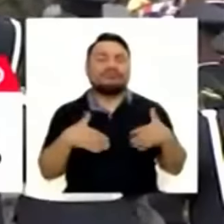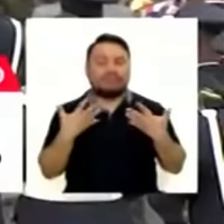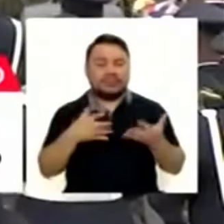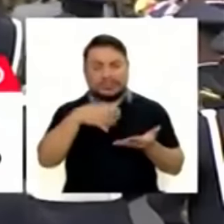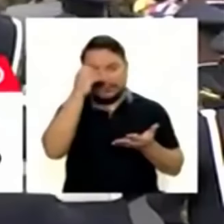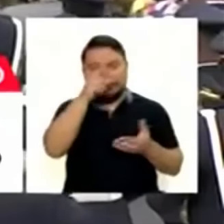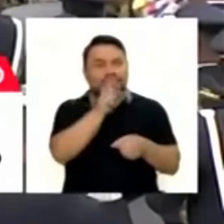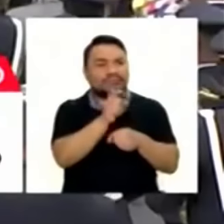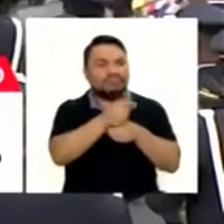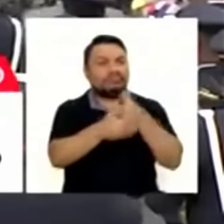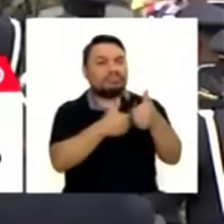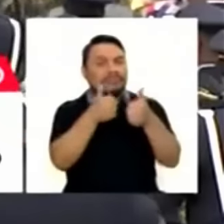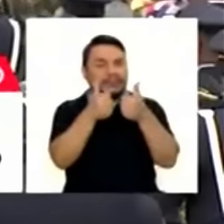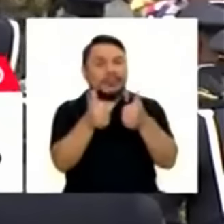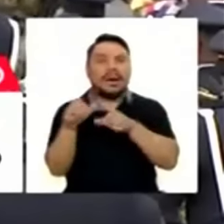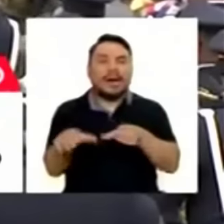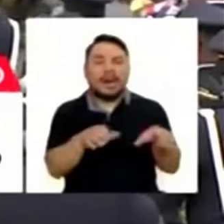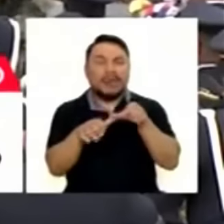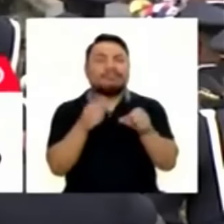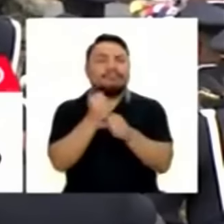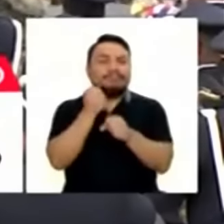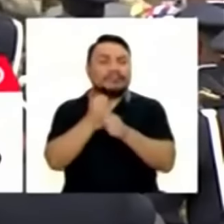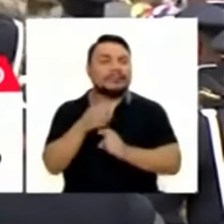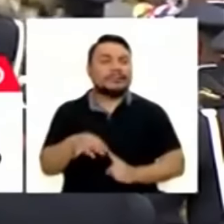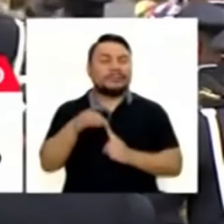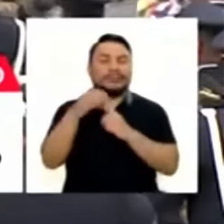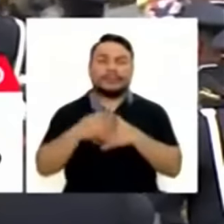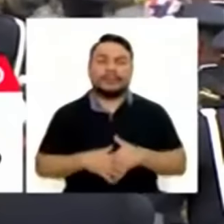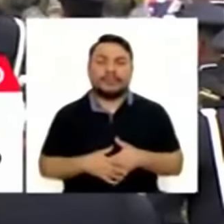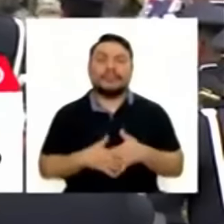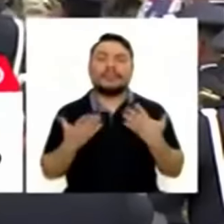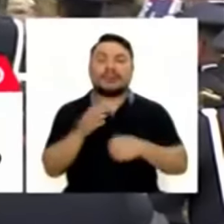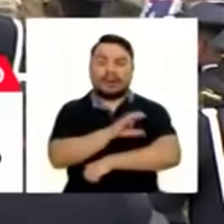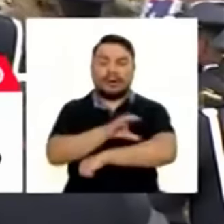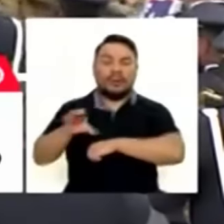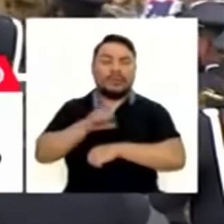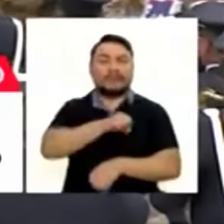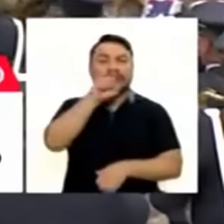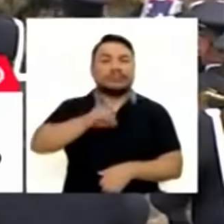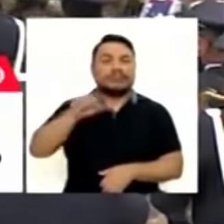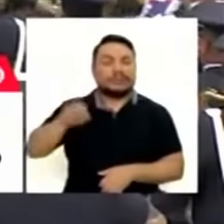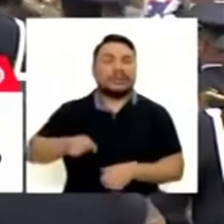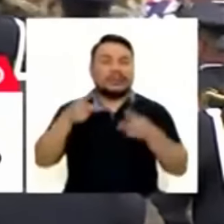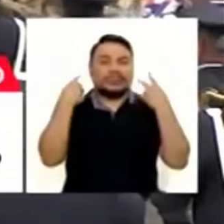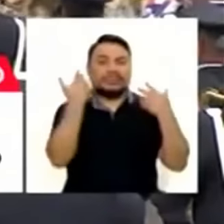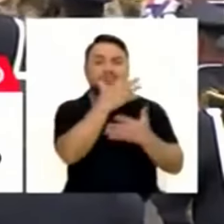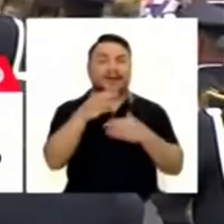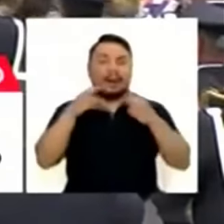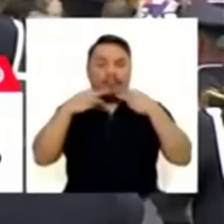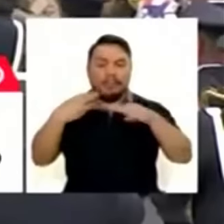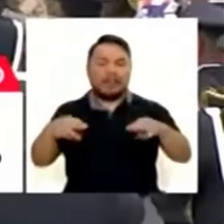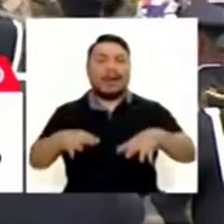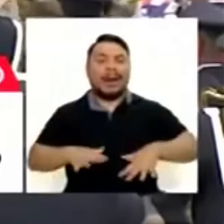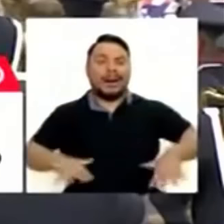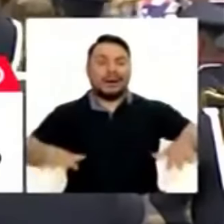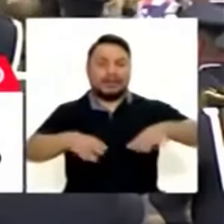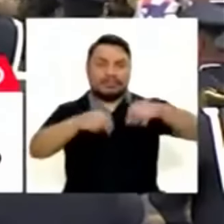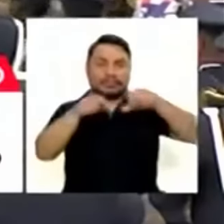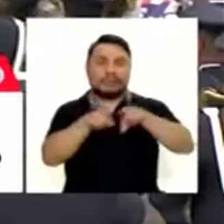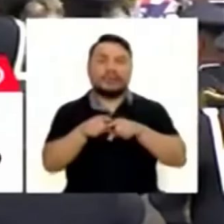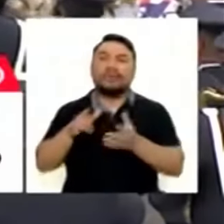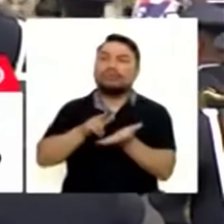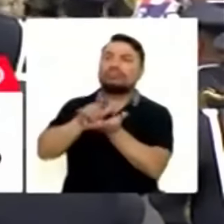capacidades operacionales para desarrollar operaciones especiales en costa, sierra y selva, mar, tierra y aire, en apoyo a